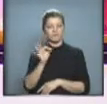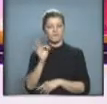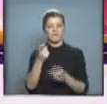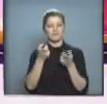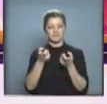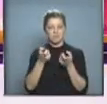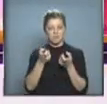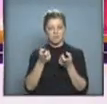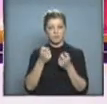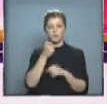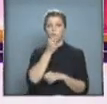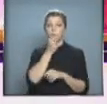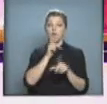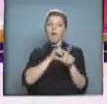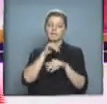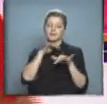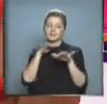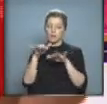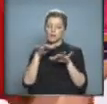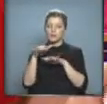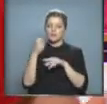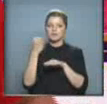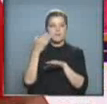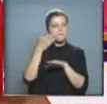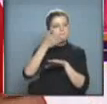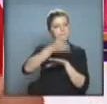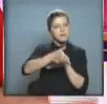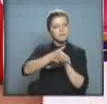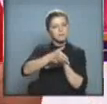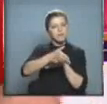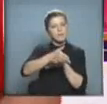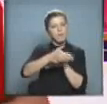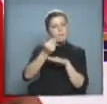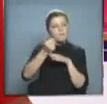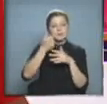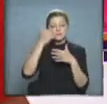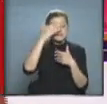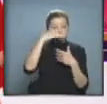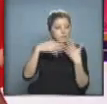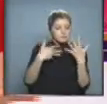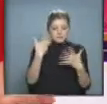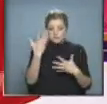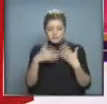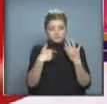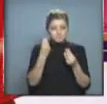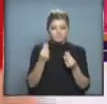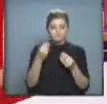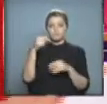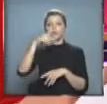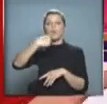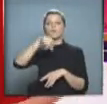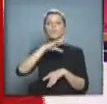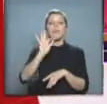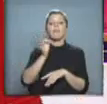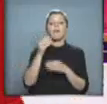justicia? Porque en muchos casos terminamos accediendo por X circunstancias de la vida y no sabes cómo reaccionar, ¿no? ¿Qué piensan los chicos? ¿Qué